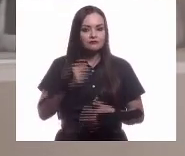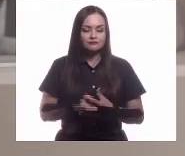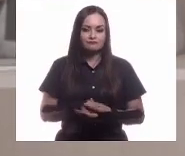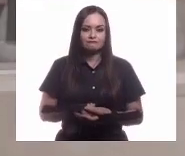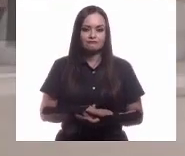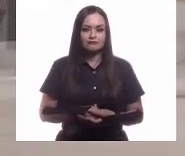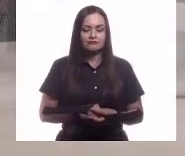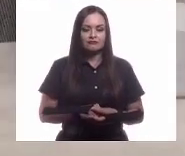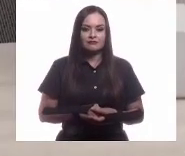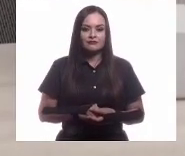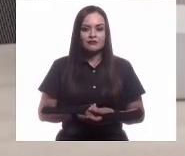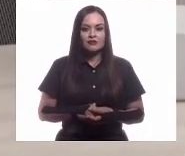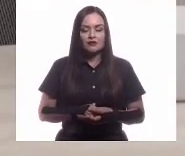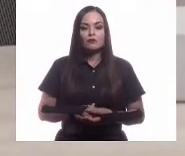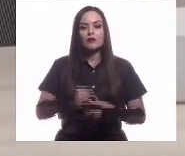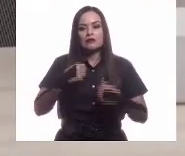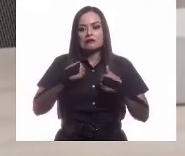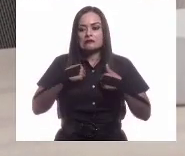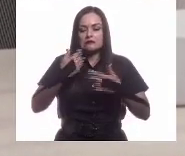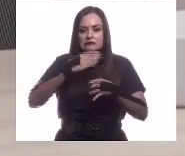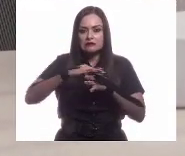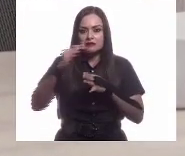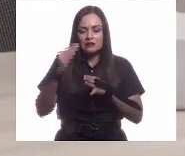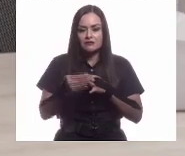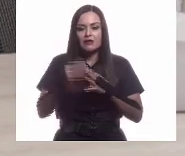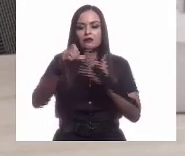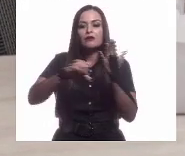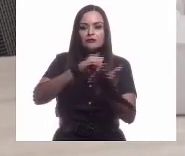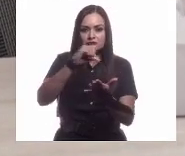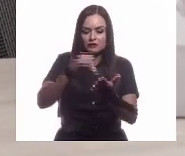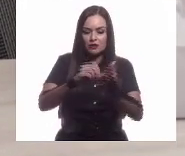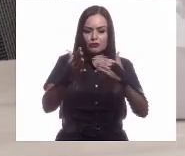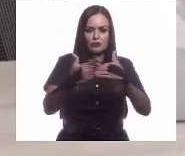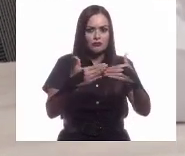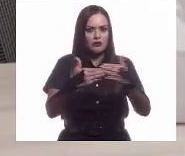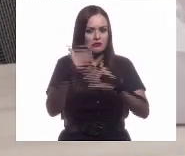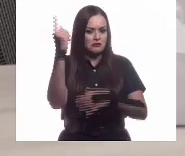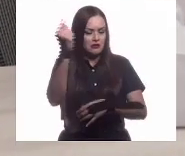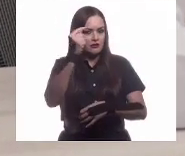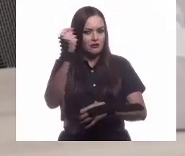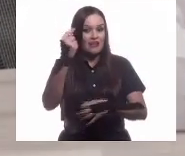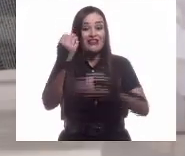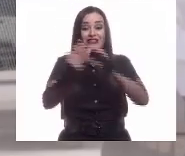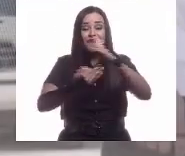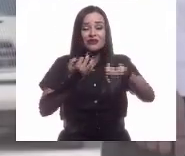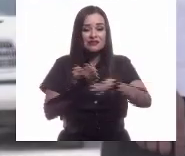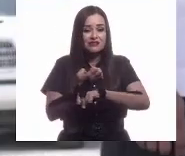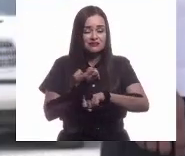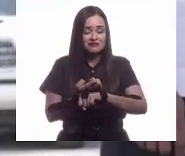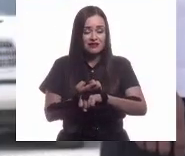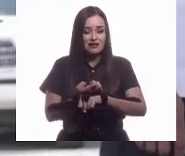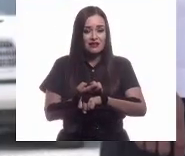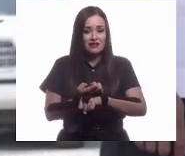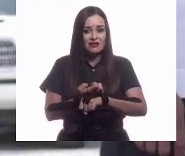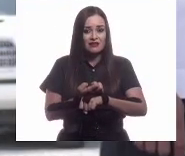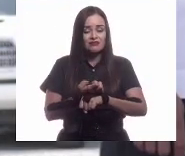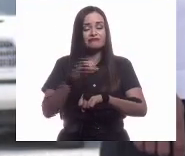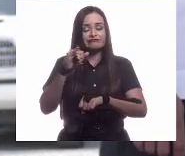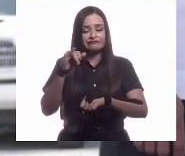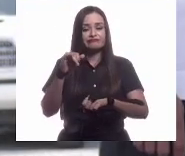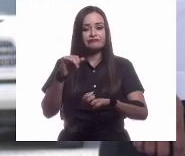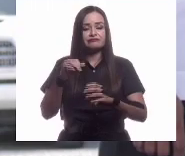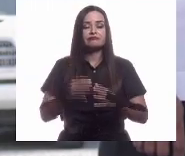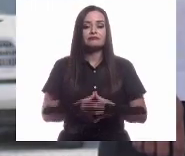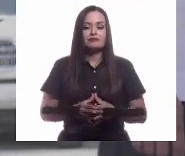antes de que concluya la administración, contemos con centros modernos de alta tecnología en todo el estado. Facilitamos la realización